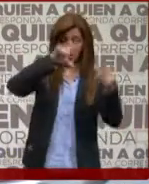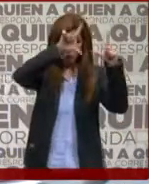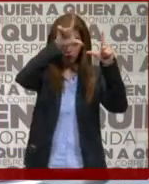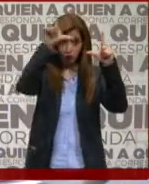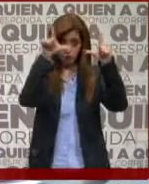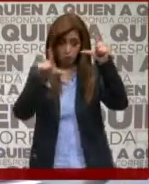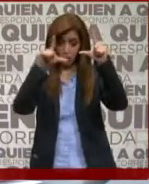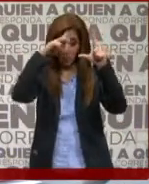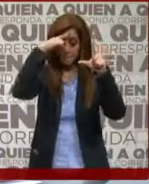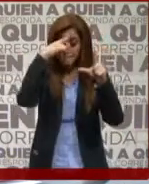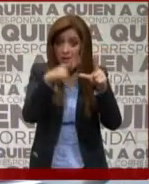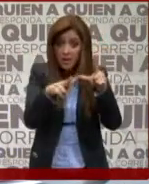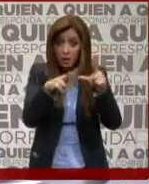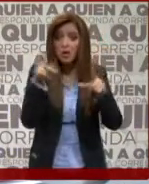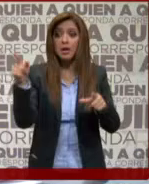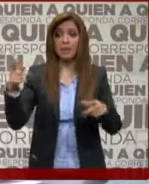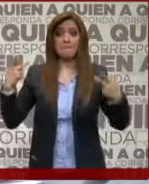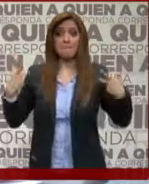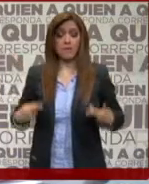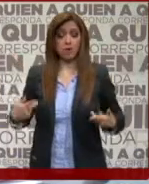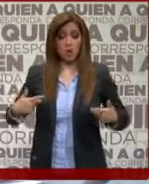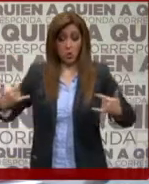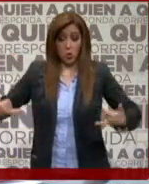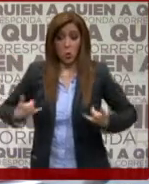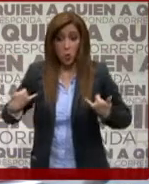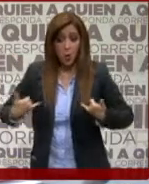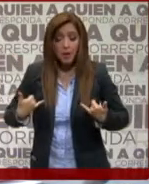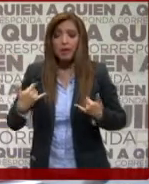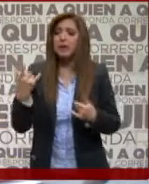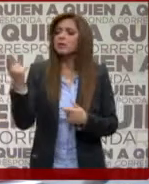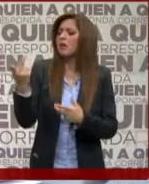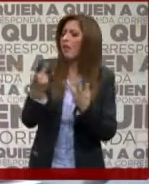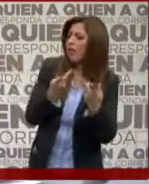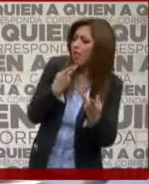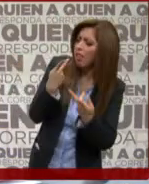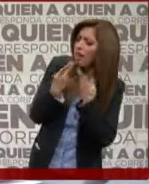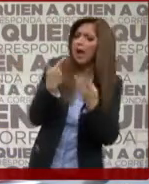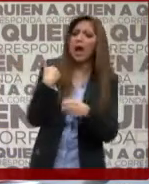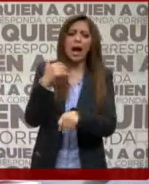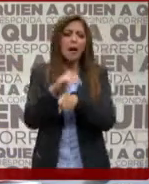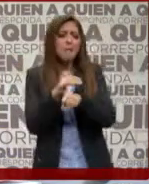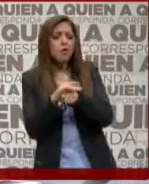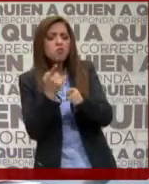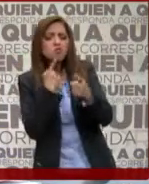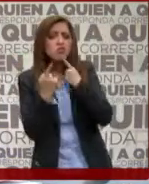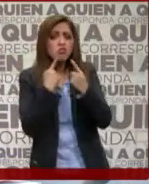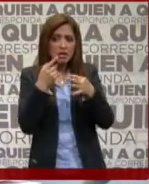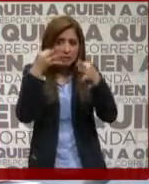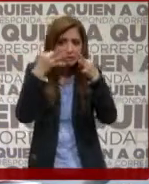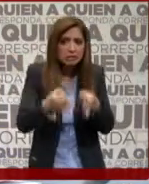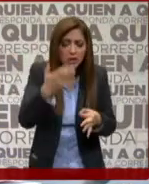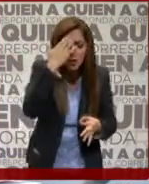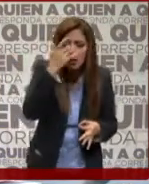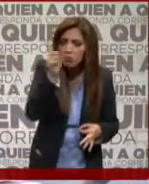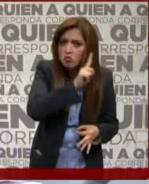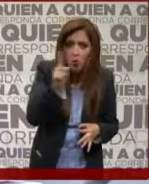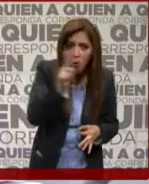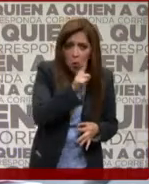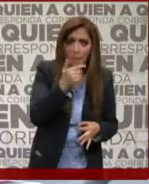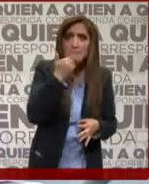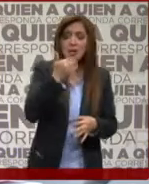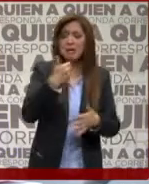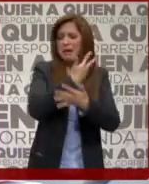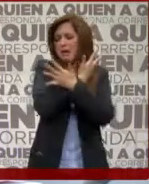y que la gente joven no en rumores y platicado por sus cuates entere de la neta como es en un gran evento